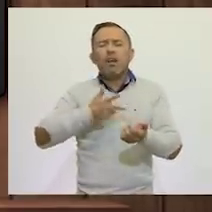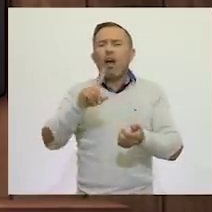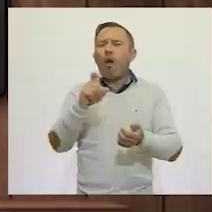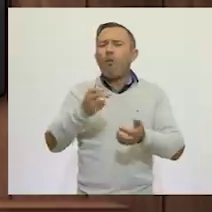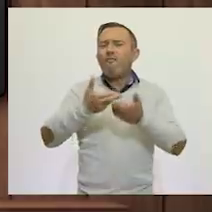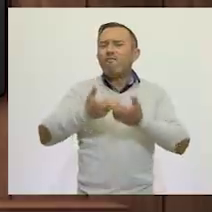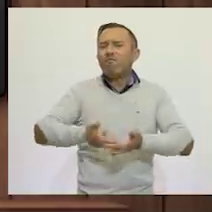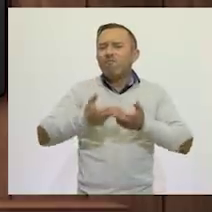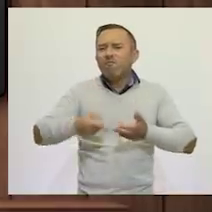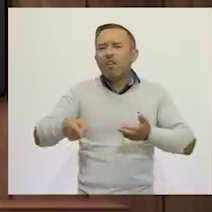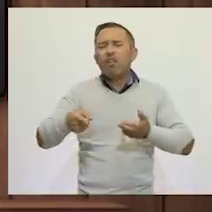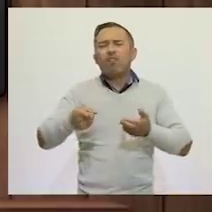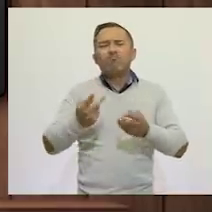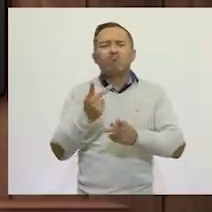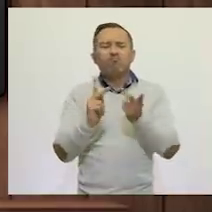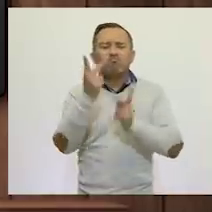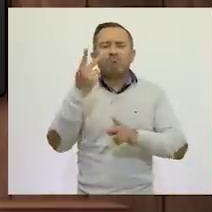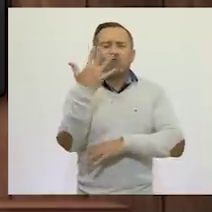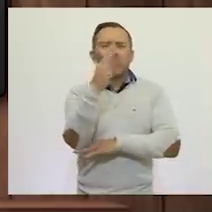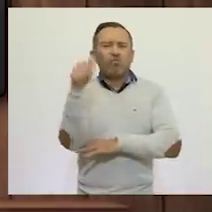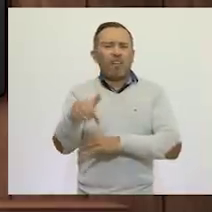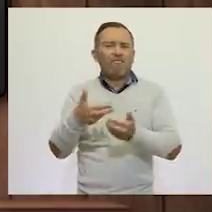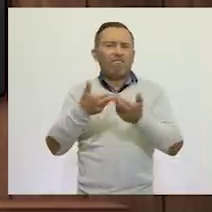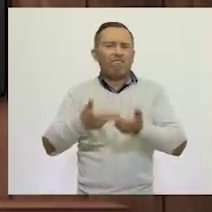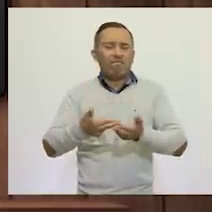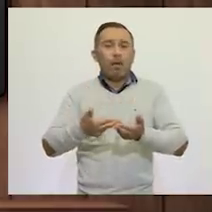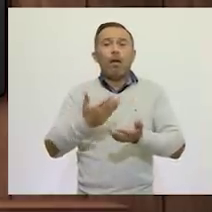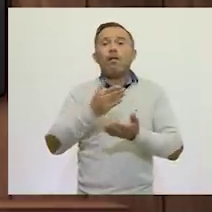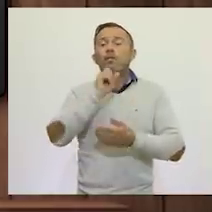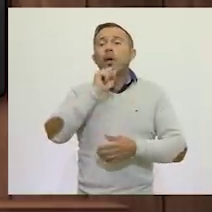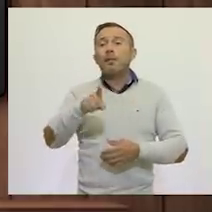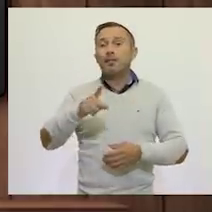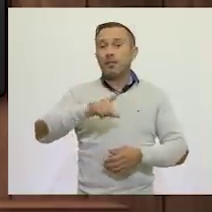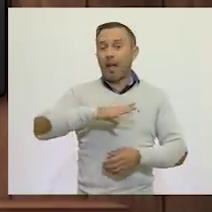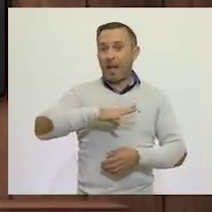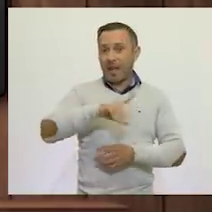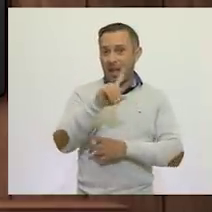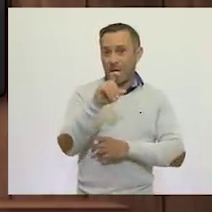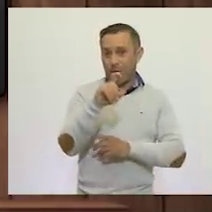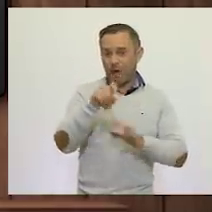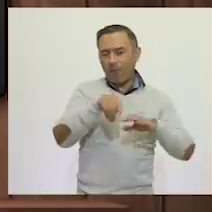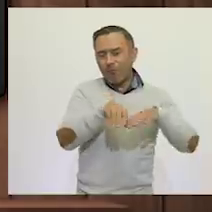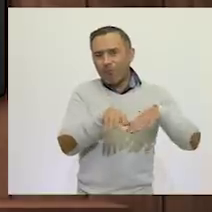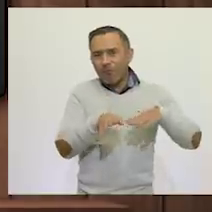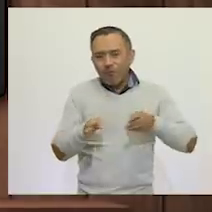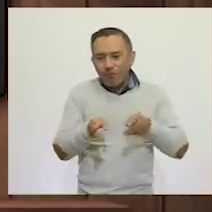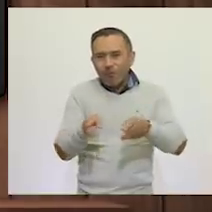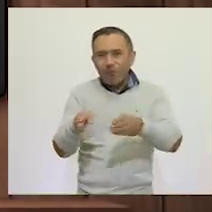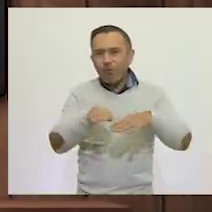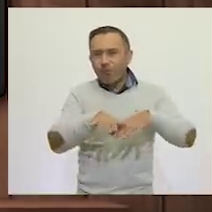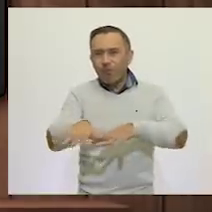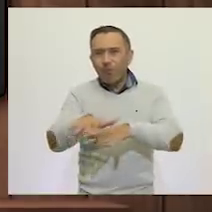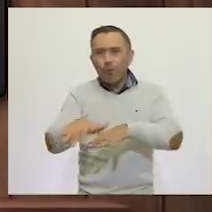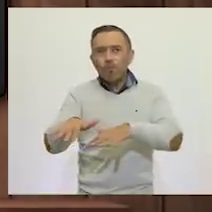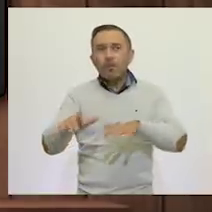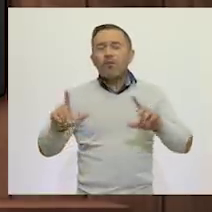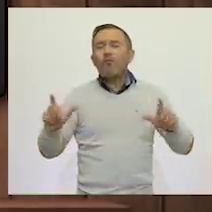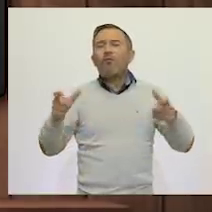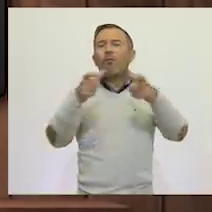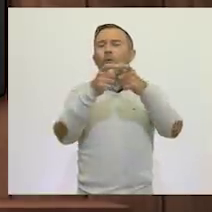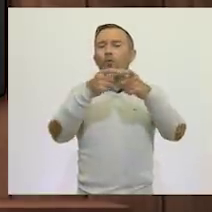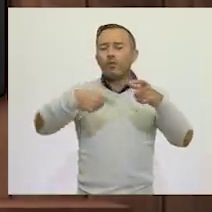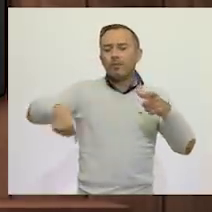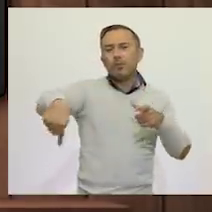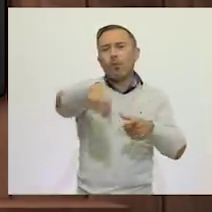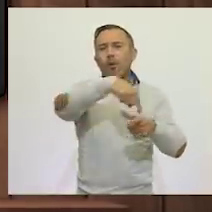naturales. También contaba con un sistema hidráulico propio y un distintivo templo circular que alcanzaba los 27 metros de